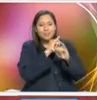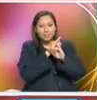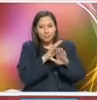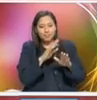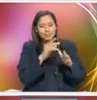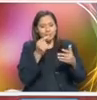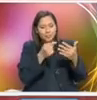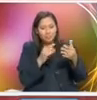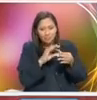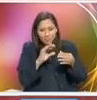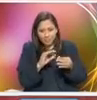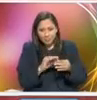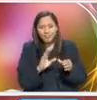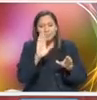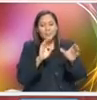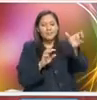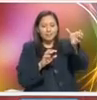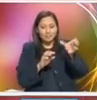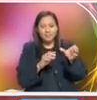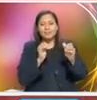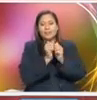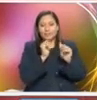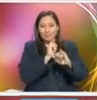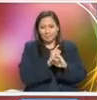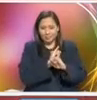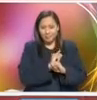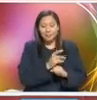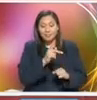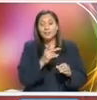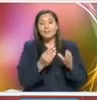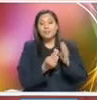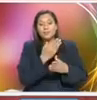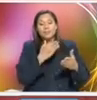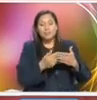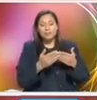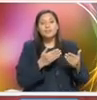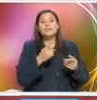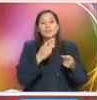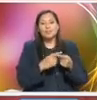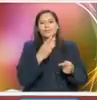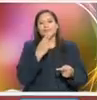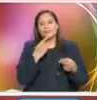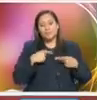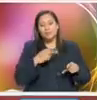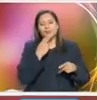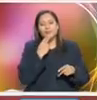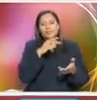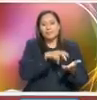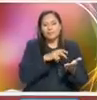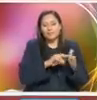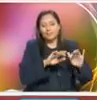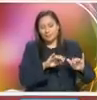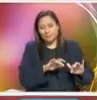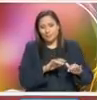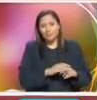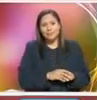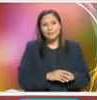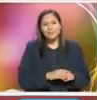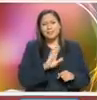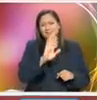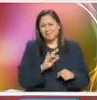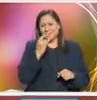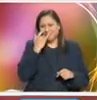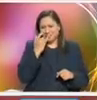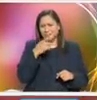que conforman un tipo de enciclopedia digital, pero que es actualizada por todos los usuarios. Esto, aunque suena polémico, podría